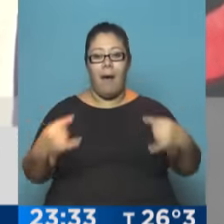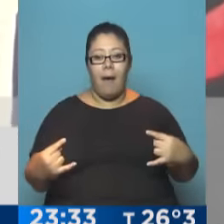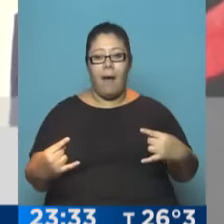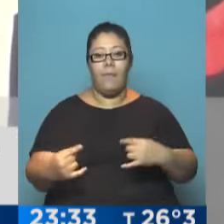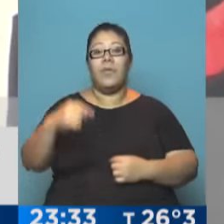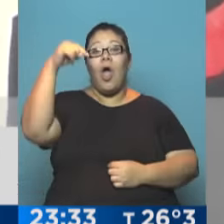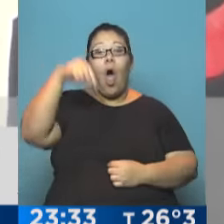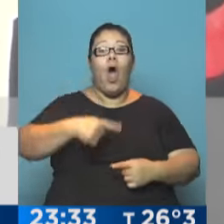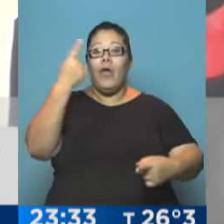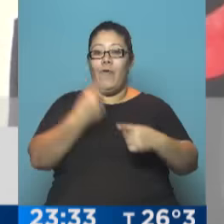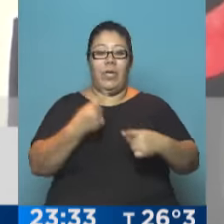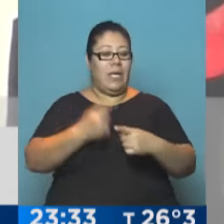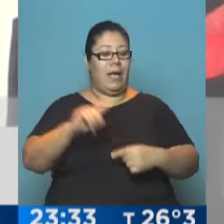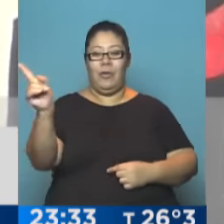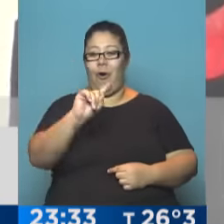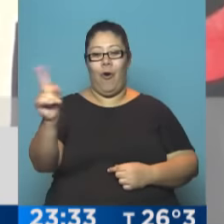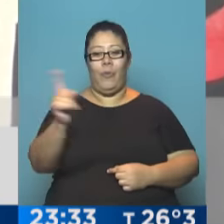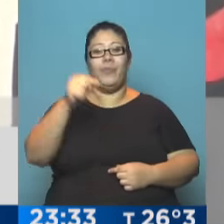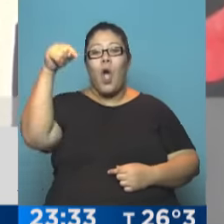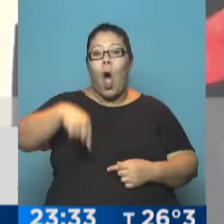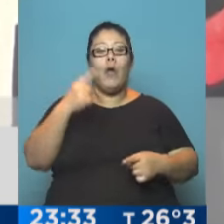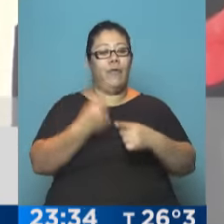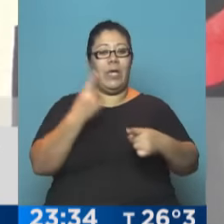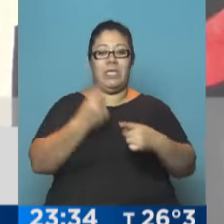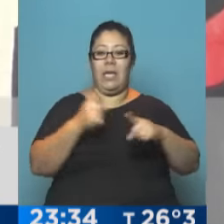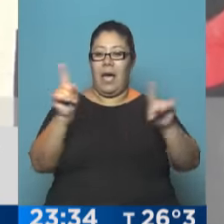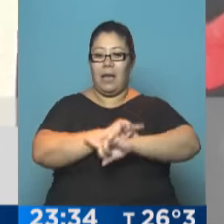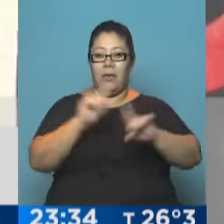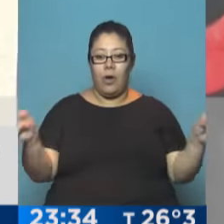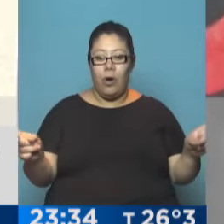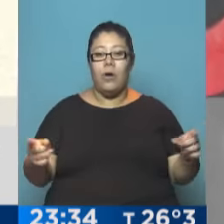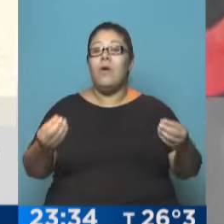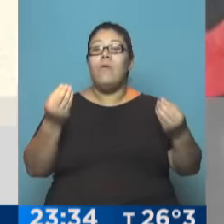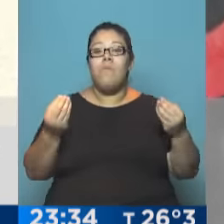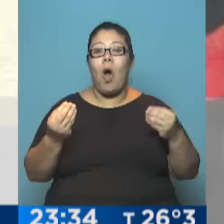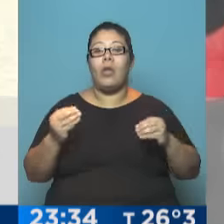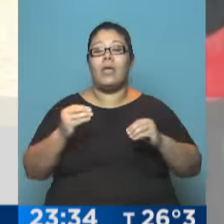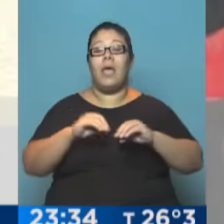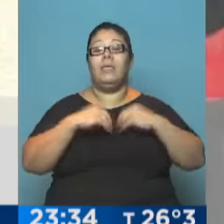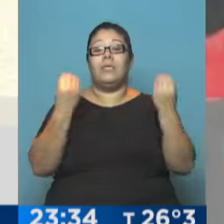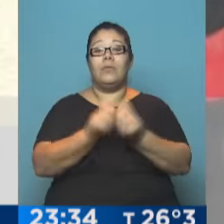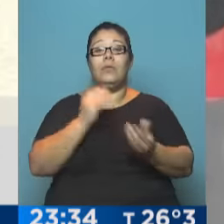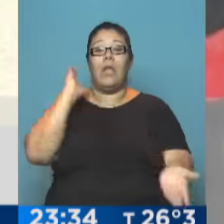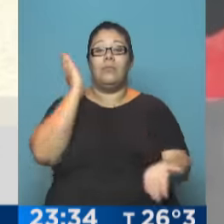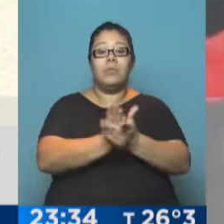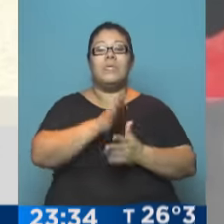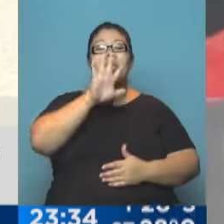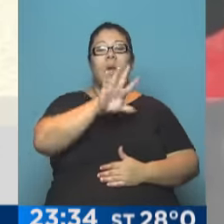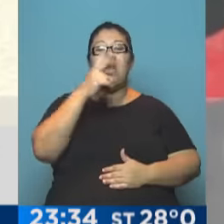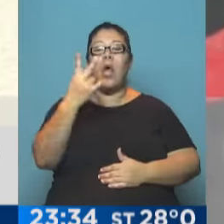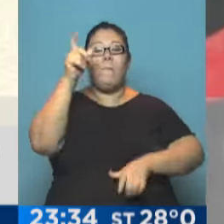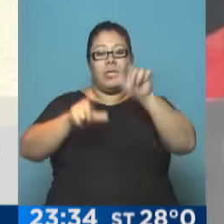¡Justicia! Hoy no se festeja, compañeros. Hoy no se festeja porque esta sentencia es por 52 inocentes